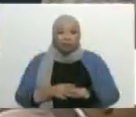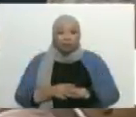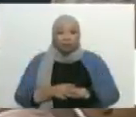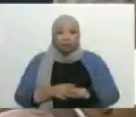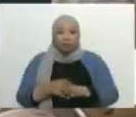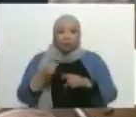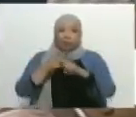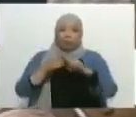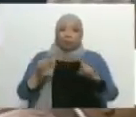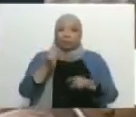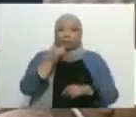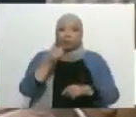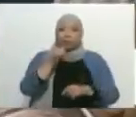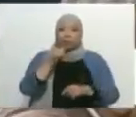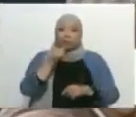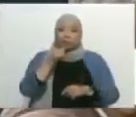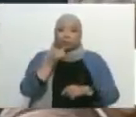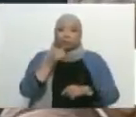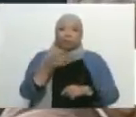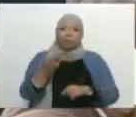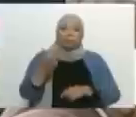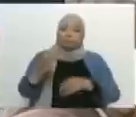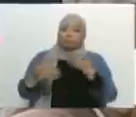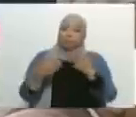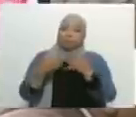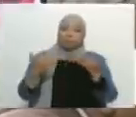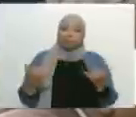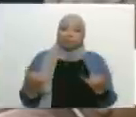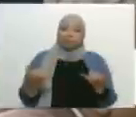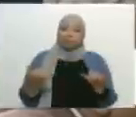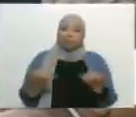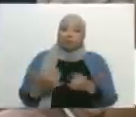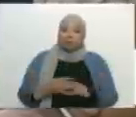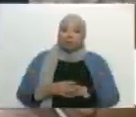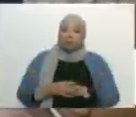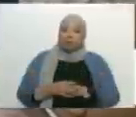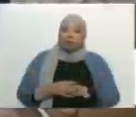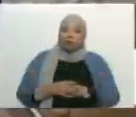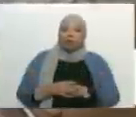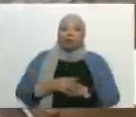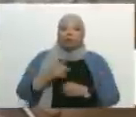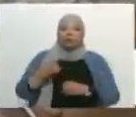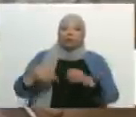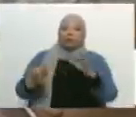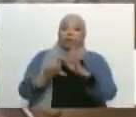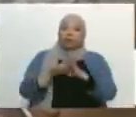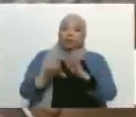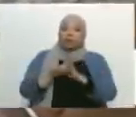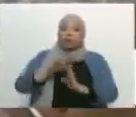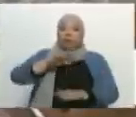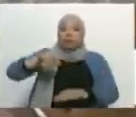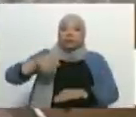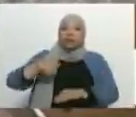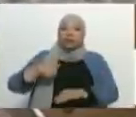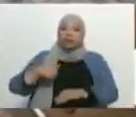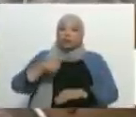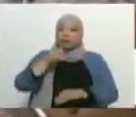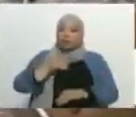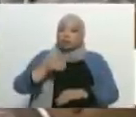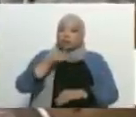Pero es que no solo fue hasta allí. Todos los supuestos de ley de las